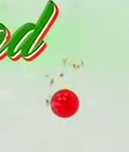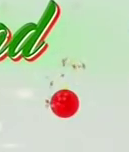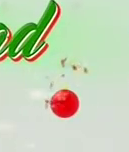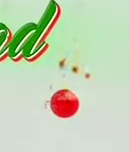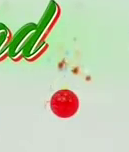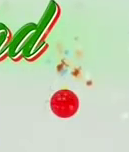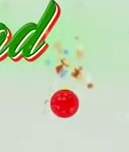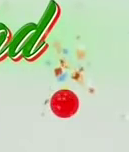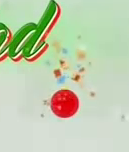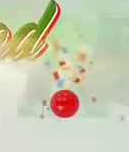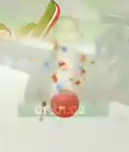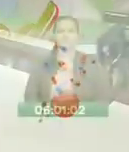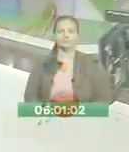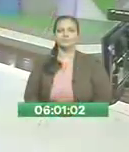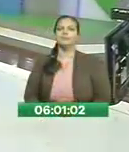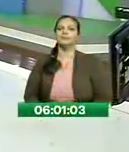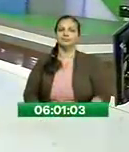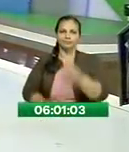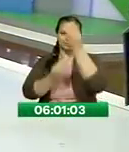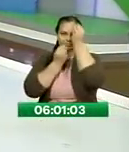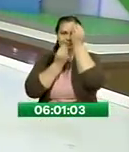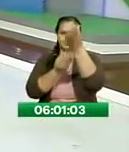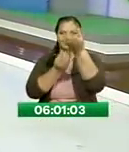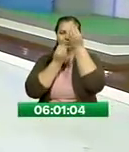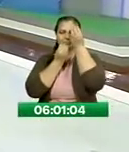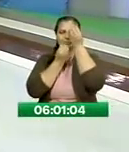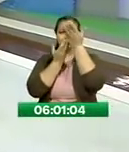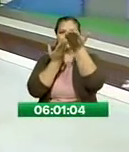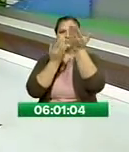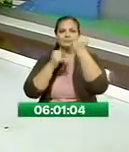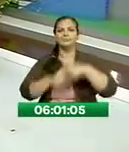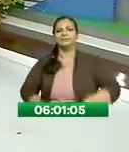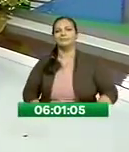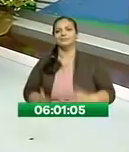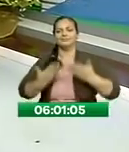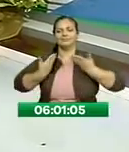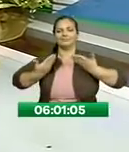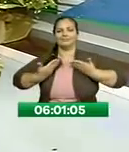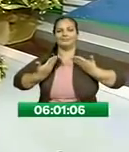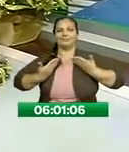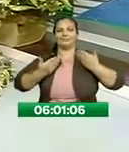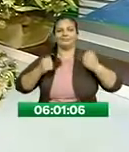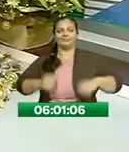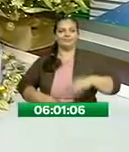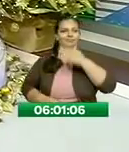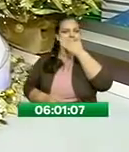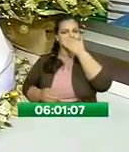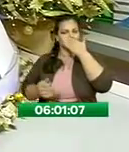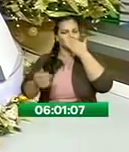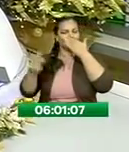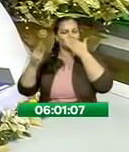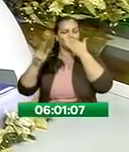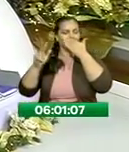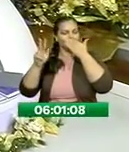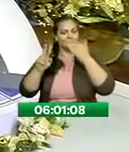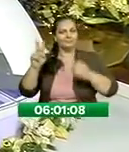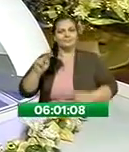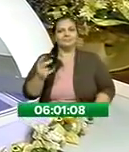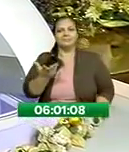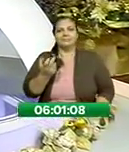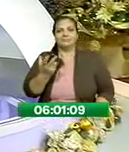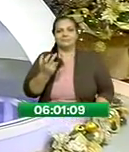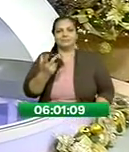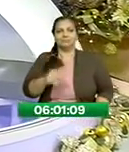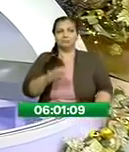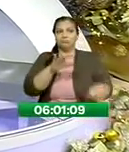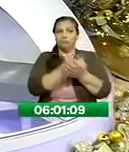primeros y mejor entretenerlos acá en este día viernes, como te decía. Ni te encases, ni te embarques. Ni te embarques,